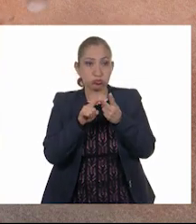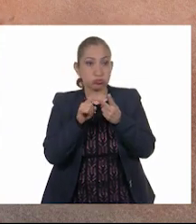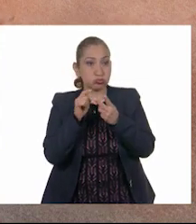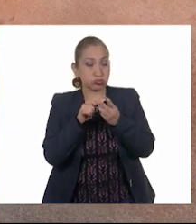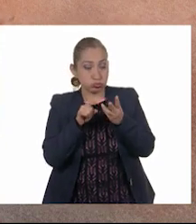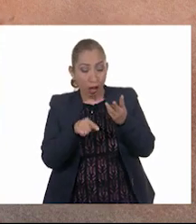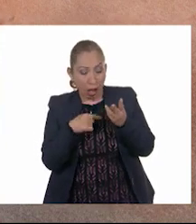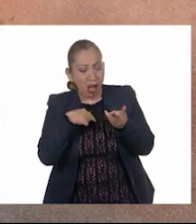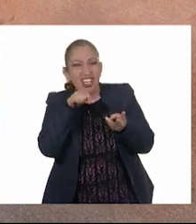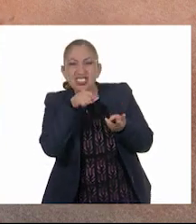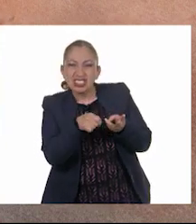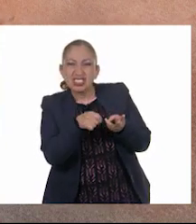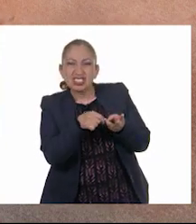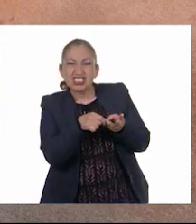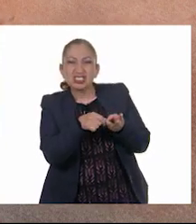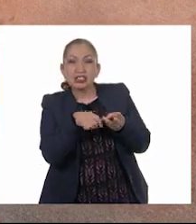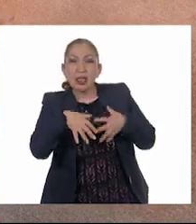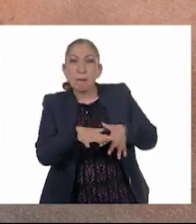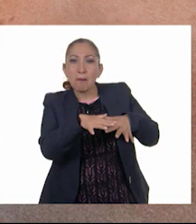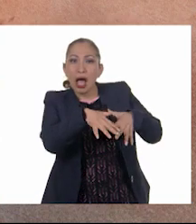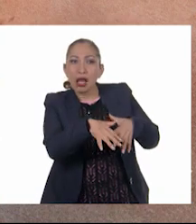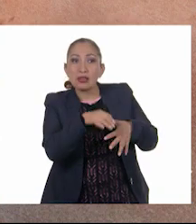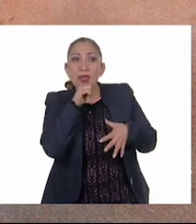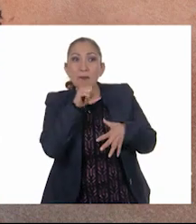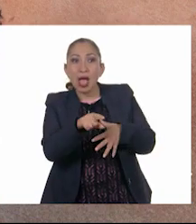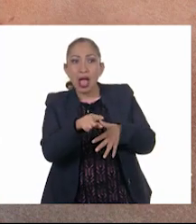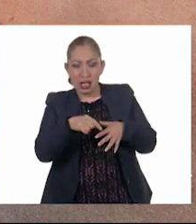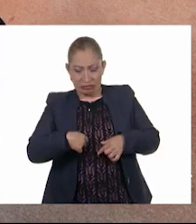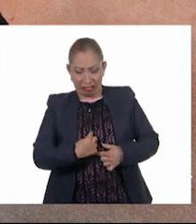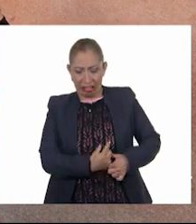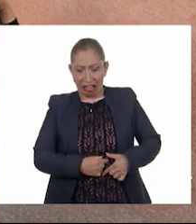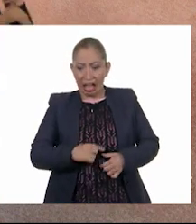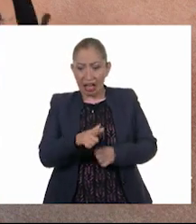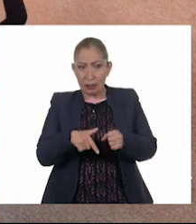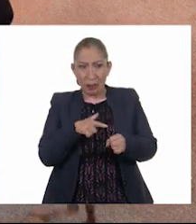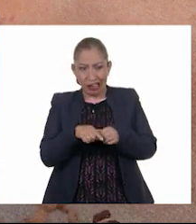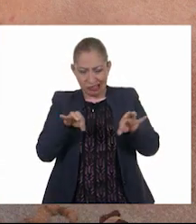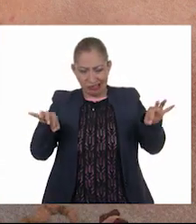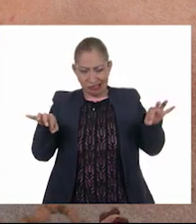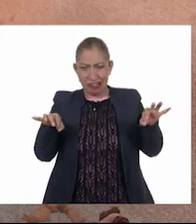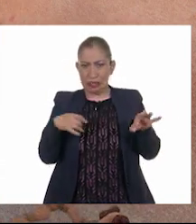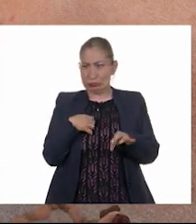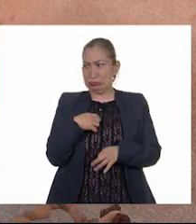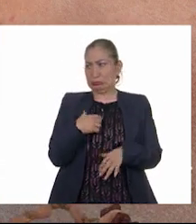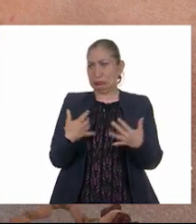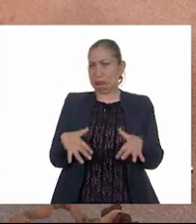conchas y hasta tripas de animales.